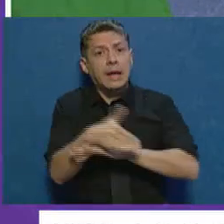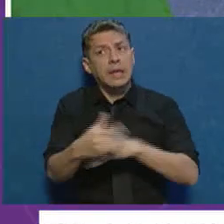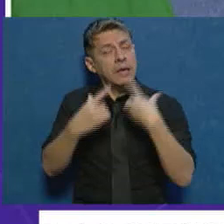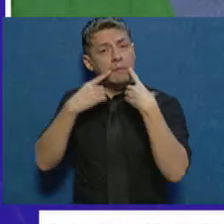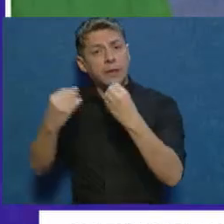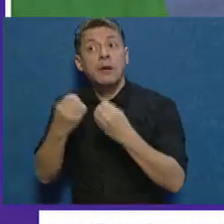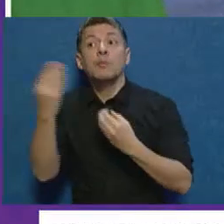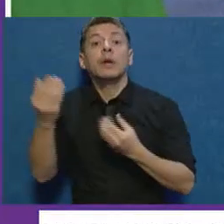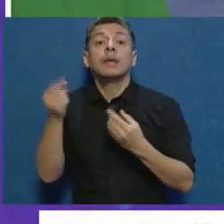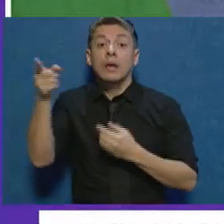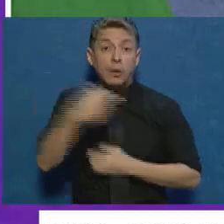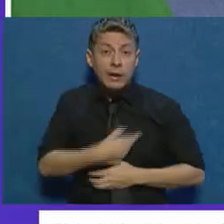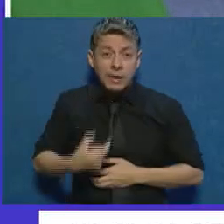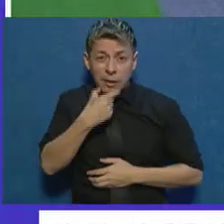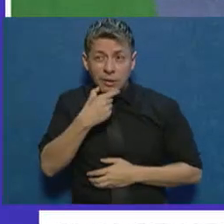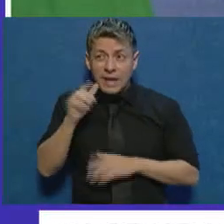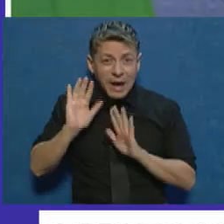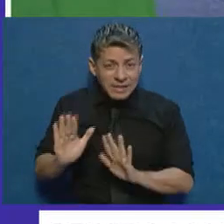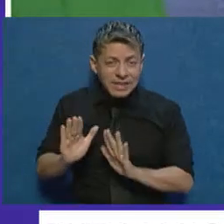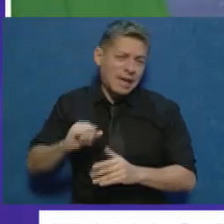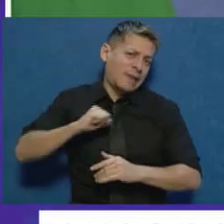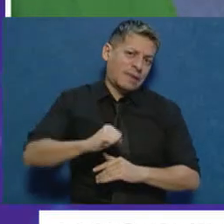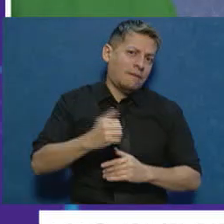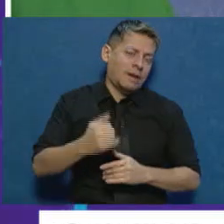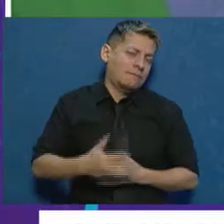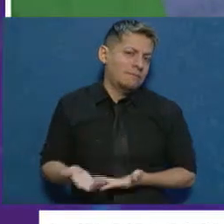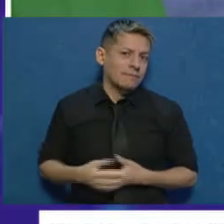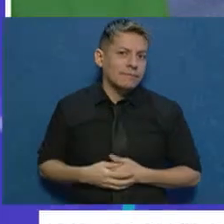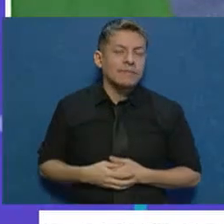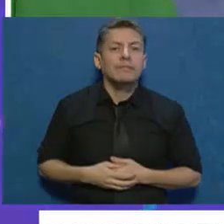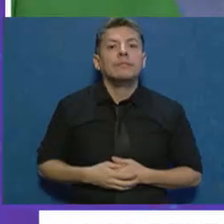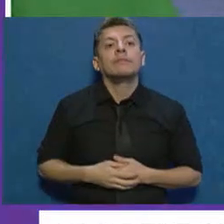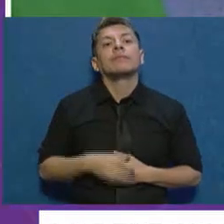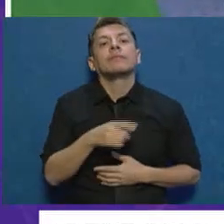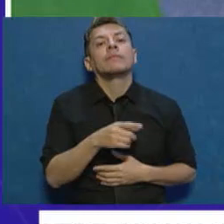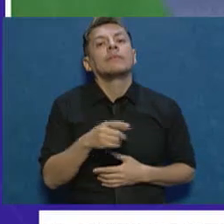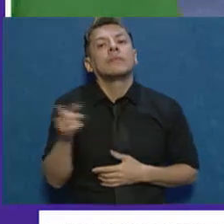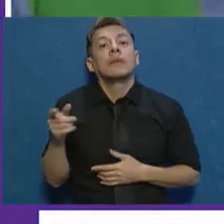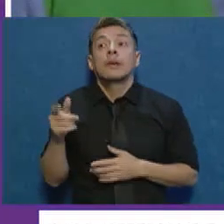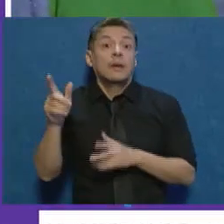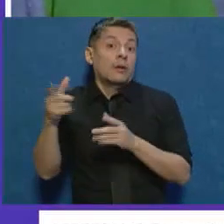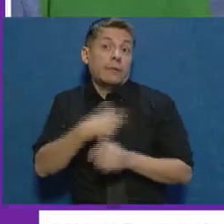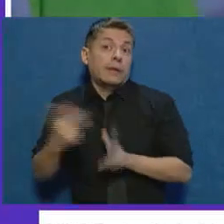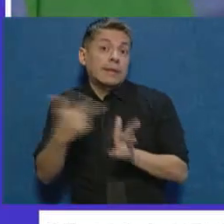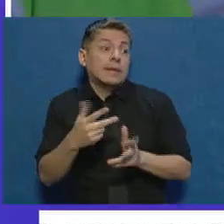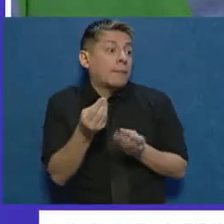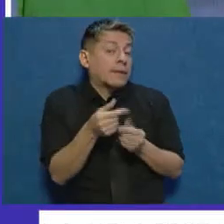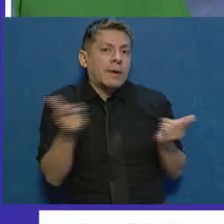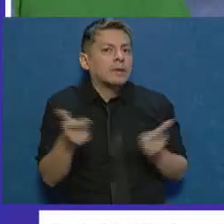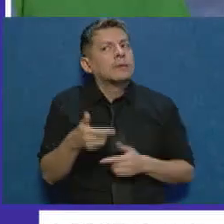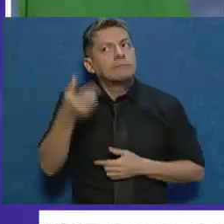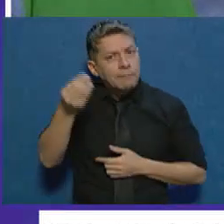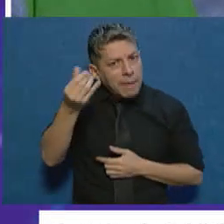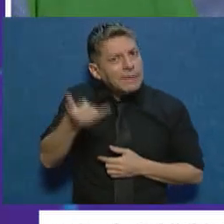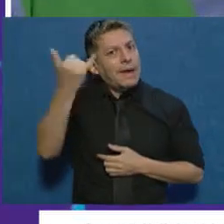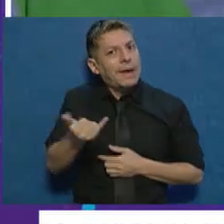gobernador de la provincia es una estafa. Macho, desde Casa de Gobierno esgrimen que el dinero no está. El dinero está y se lo han